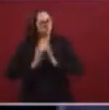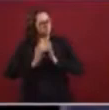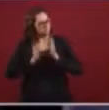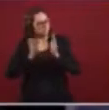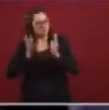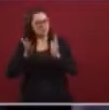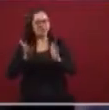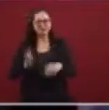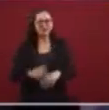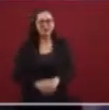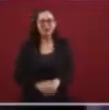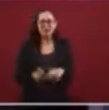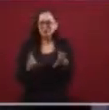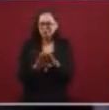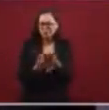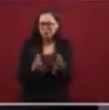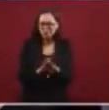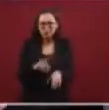una organización